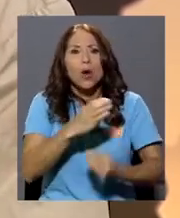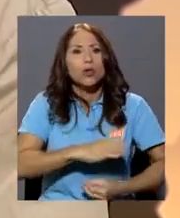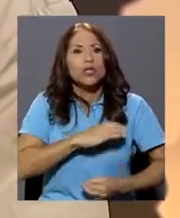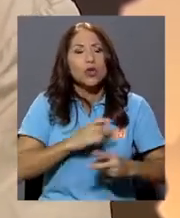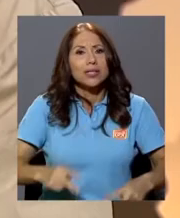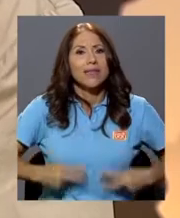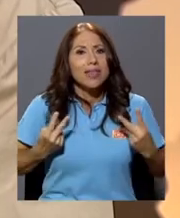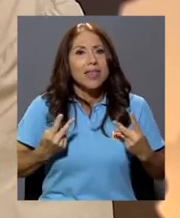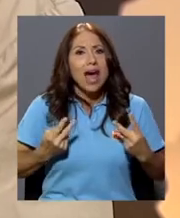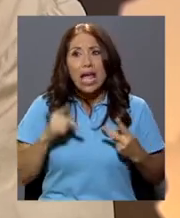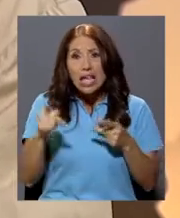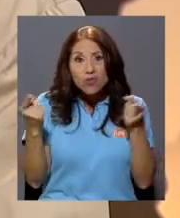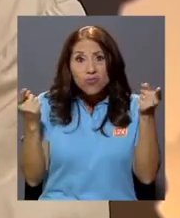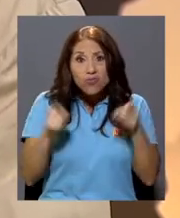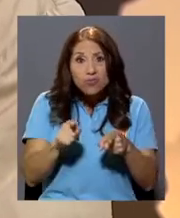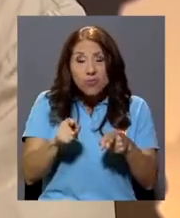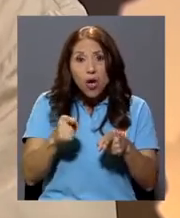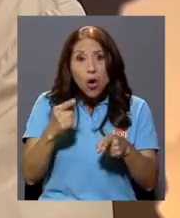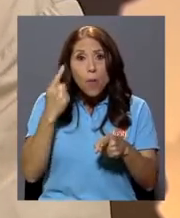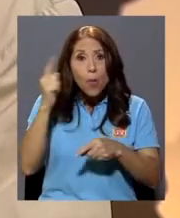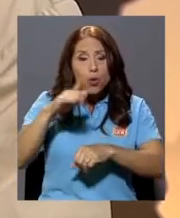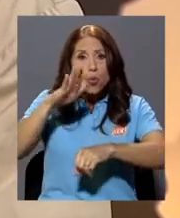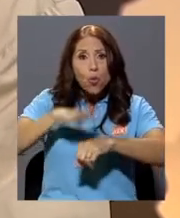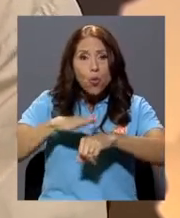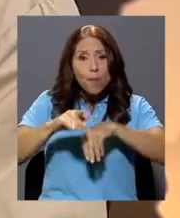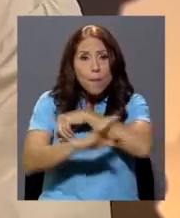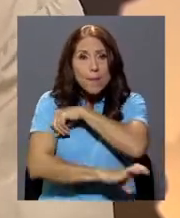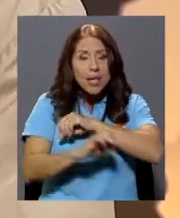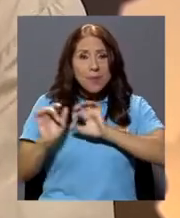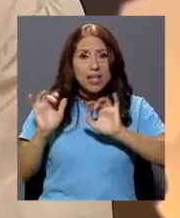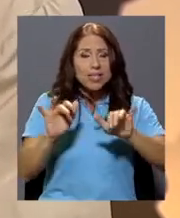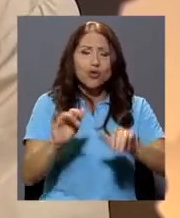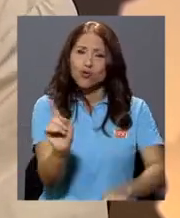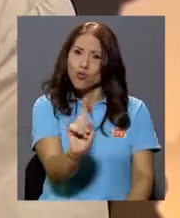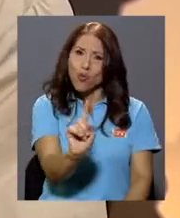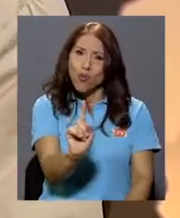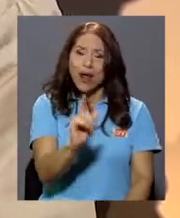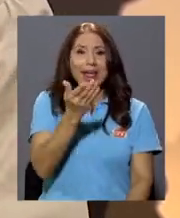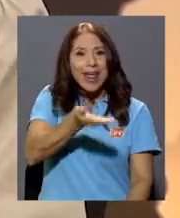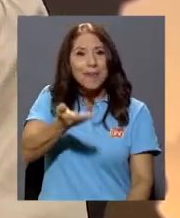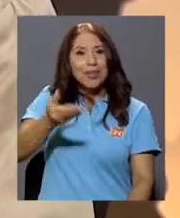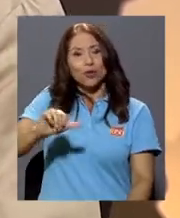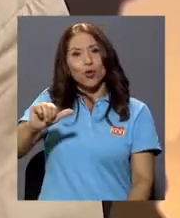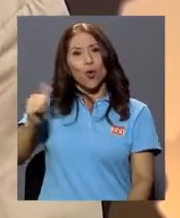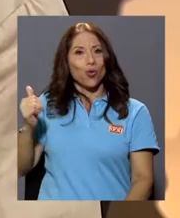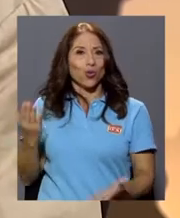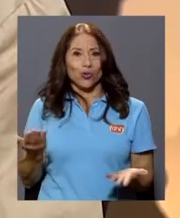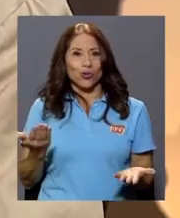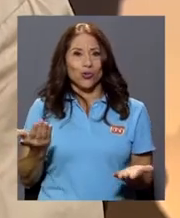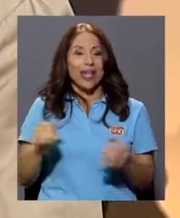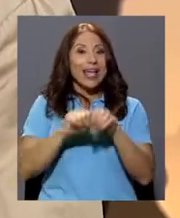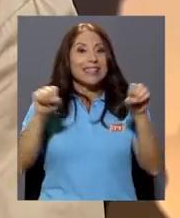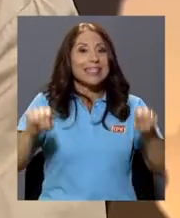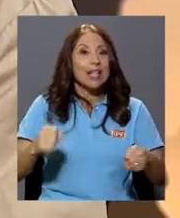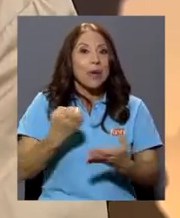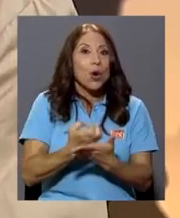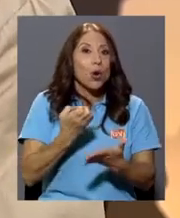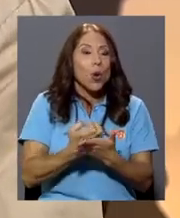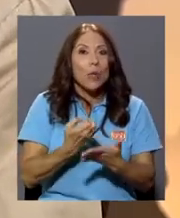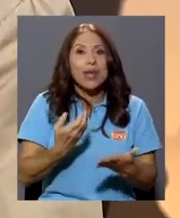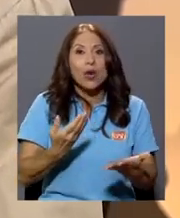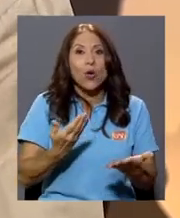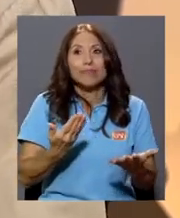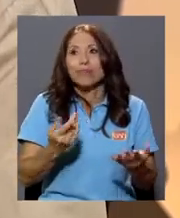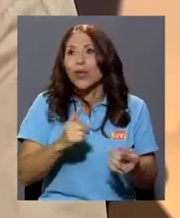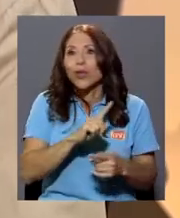está provocada por la inmigración. Totalmente. No está provocada por la inmigración. Los elementos son otros. El sistema económico no logra asimilar tanta mano